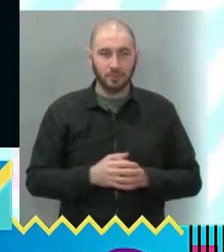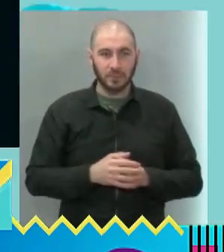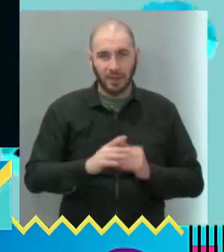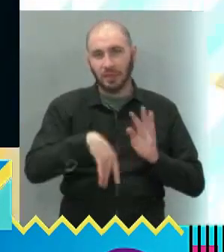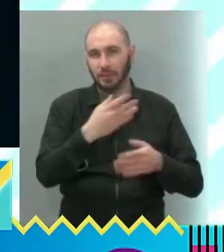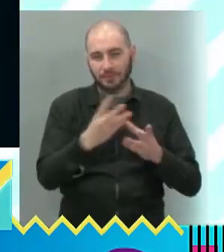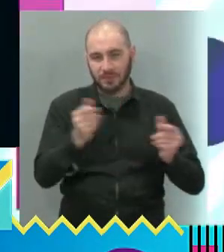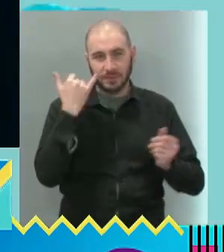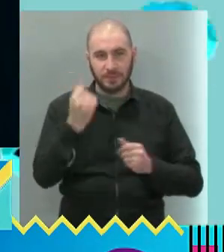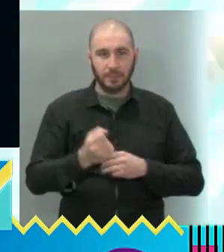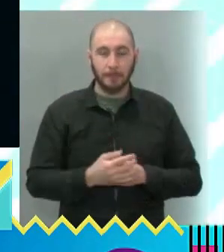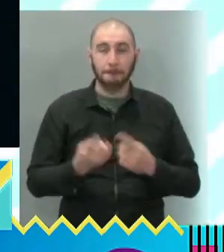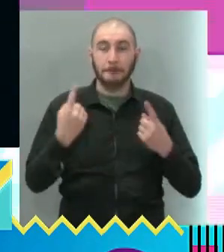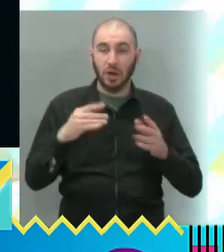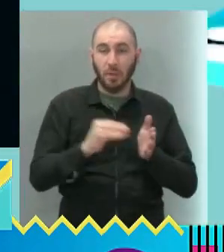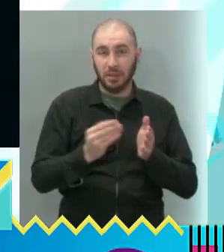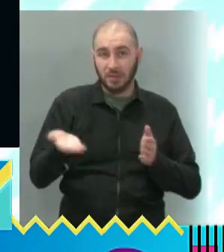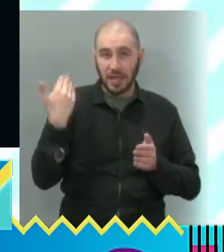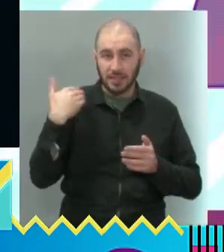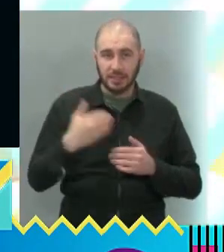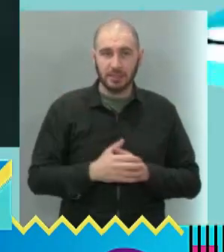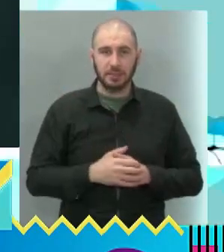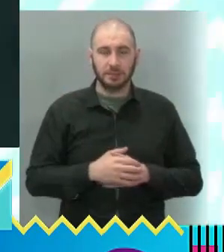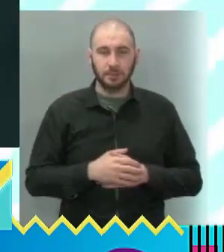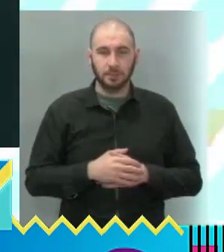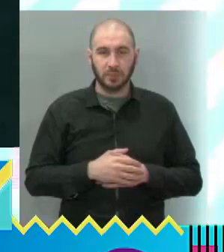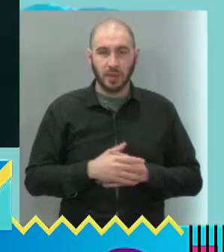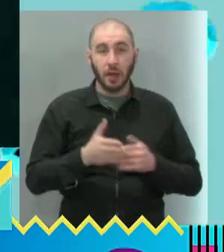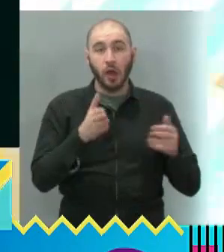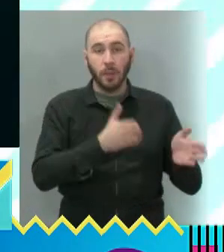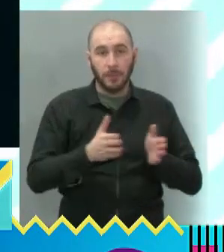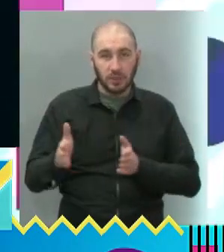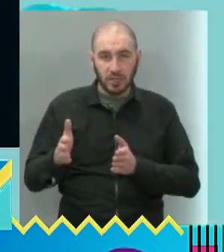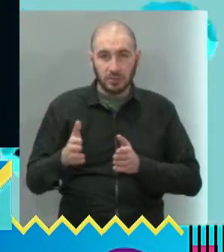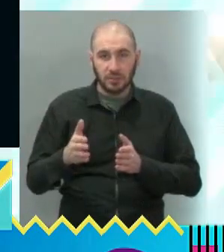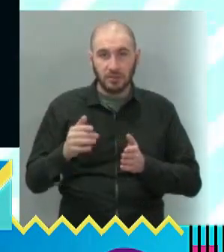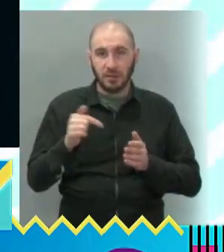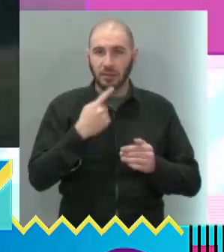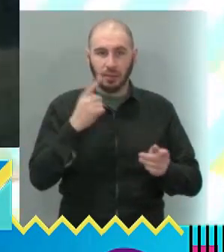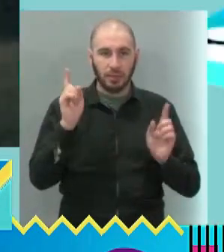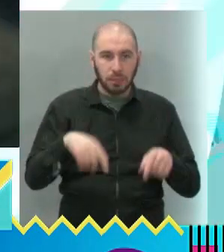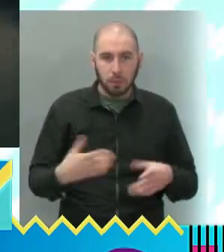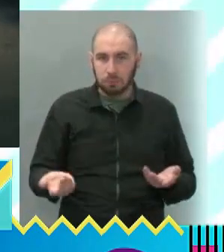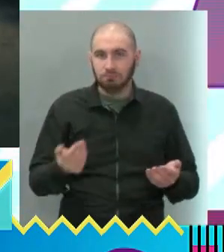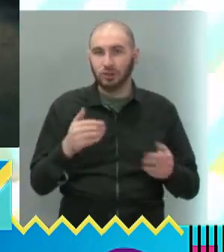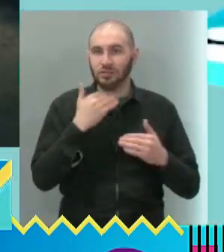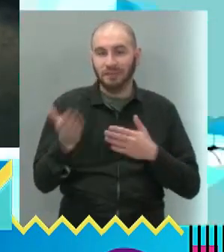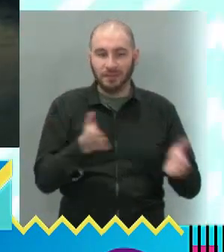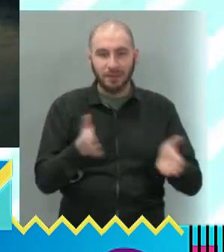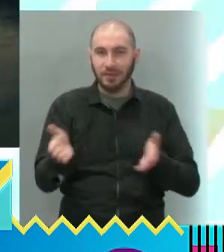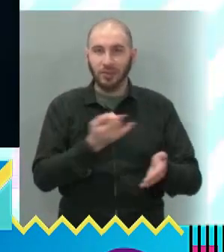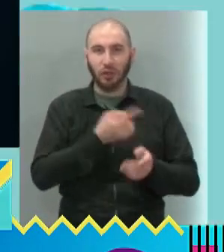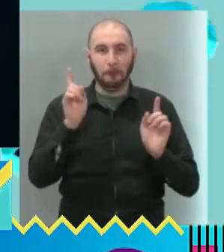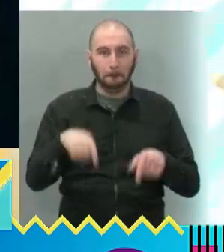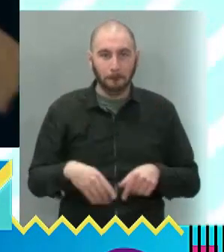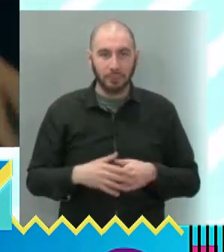posterior, ¿no es cierto? Pero en ese momento todavía el proceso era muy incierto, no se sabía hacia dónde iba a